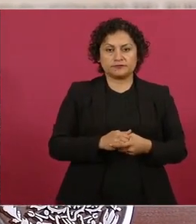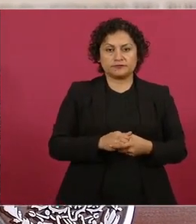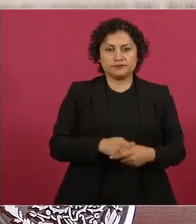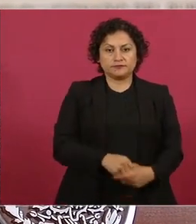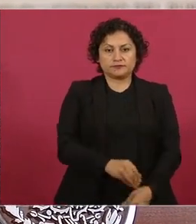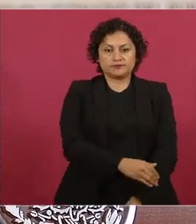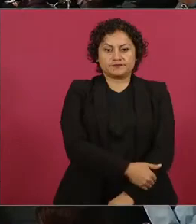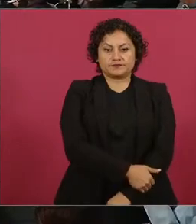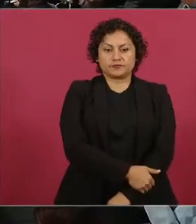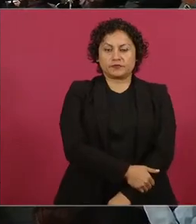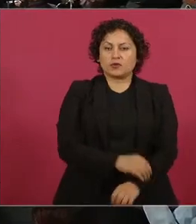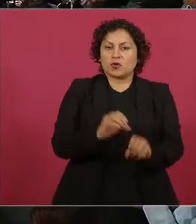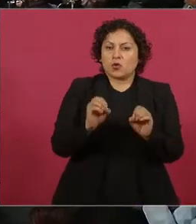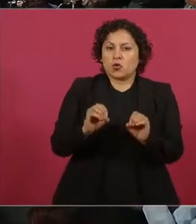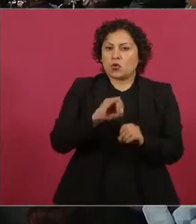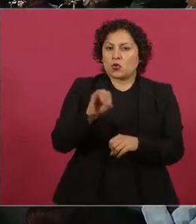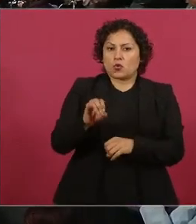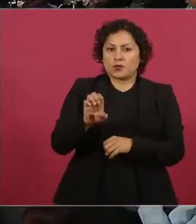O Jessica,